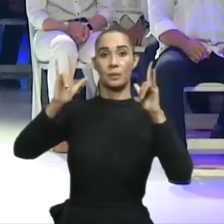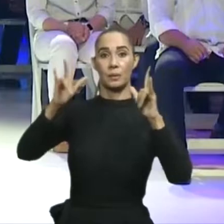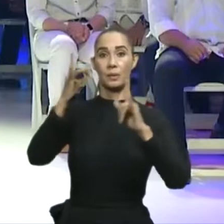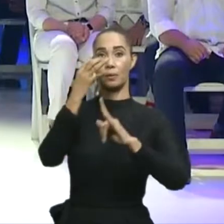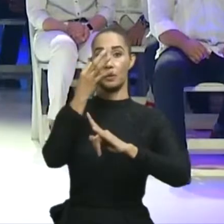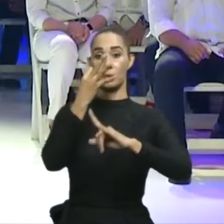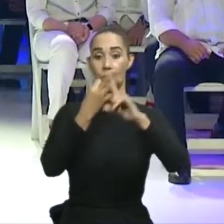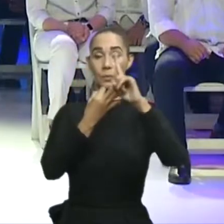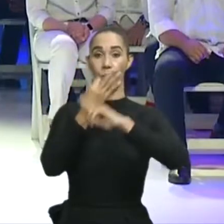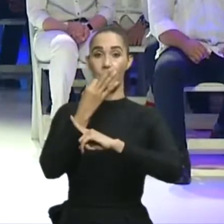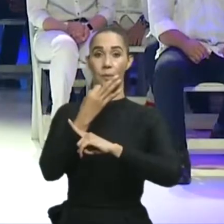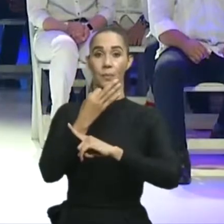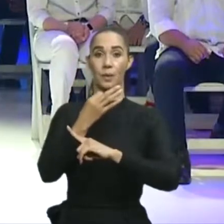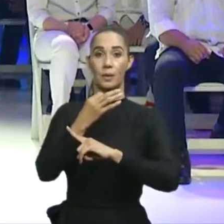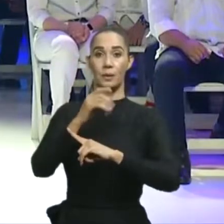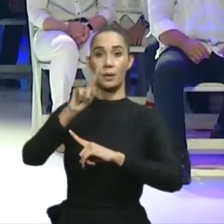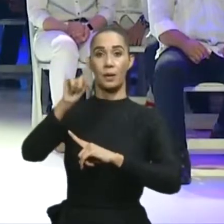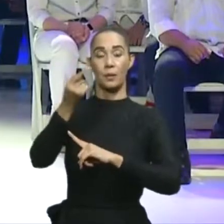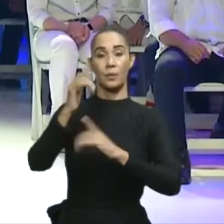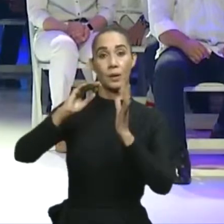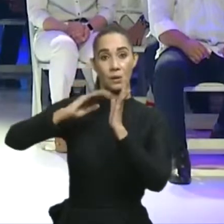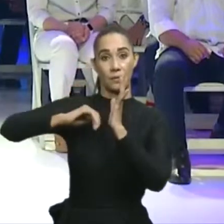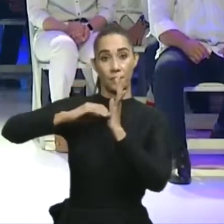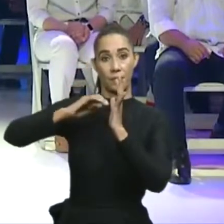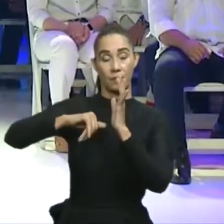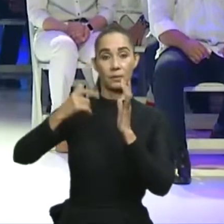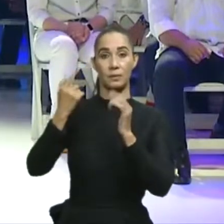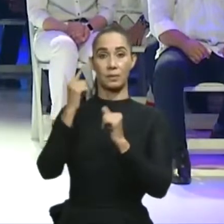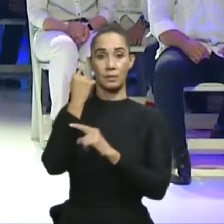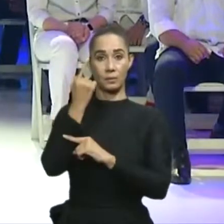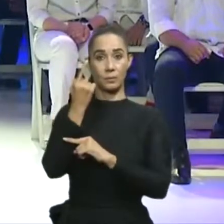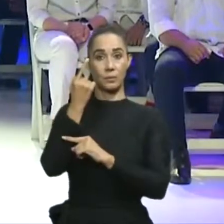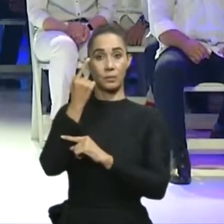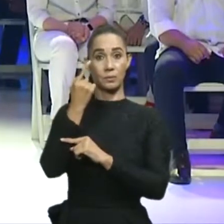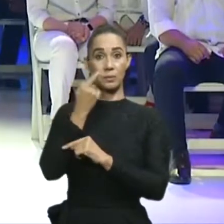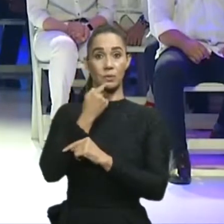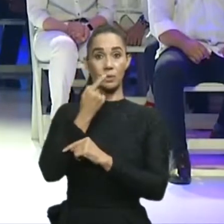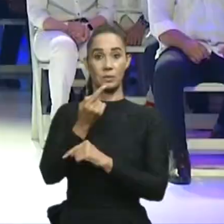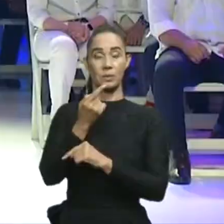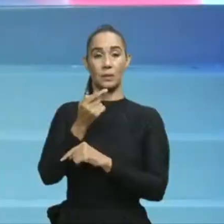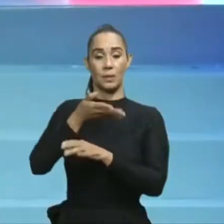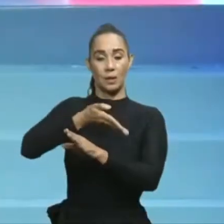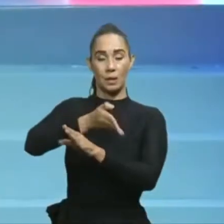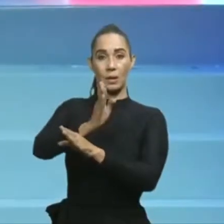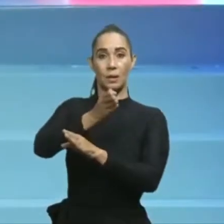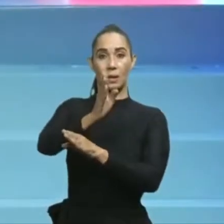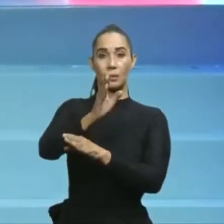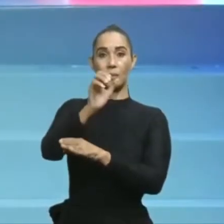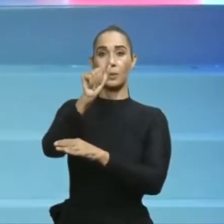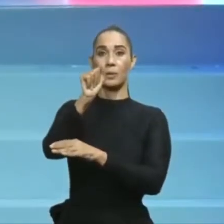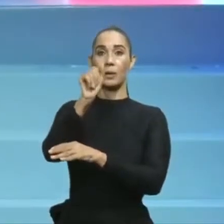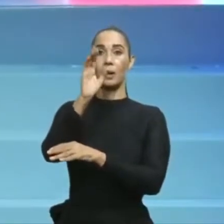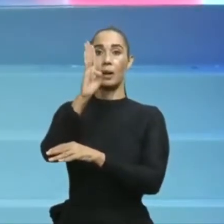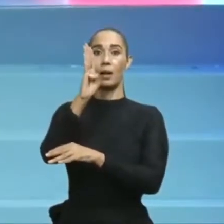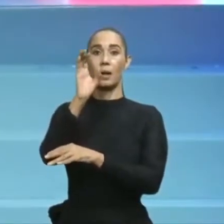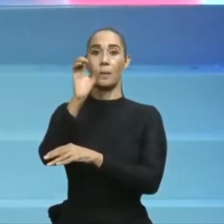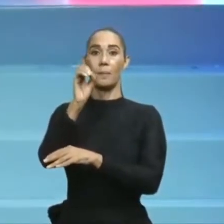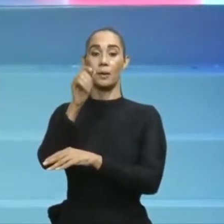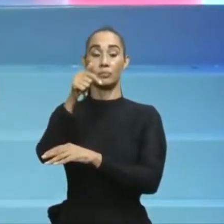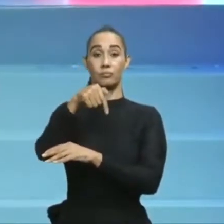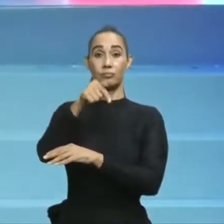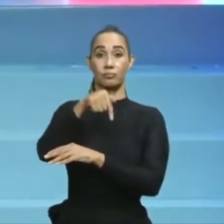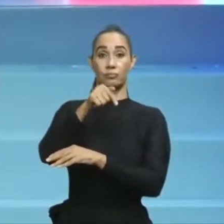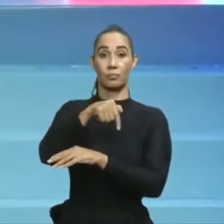nueve meses la única que aún no hemos podido iniciar y quiero reconocerlo es la autopista de lámpara porque este gobierno